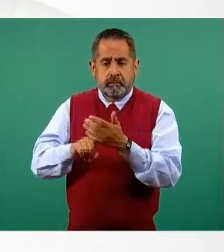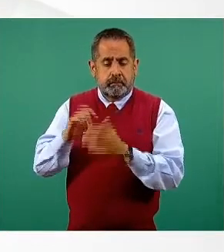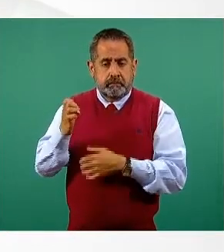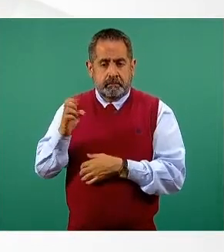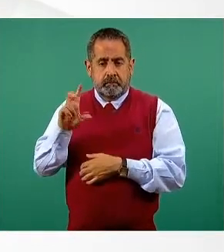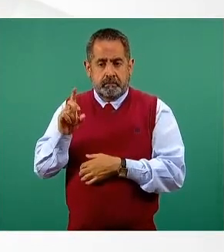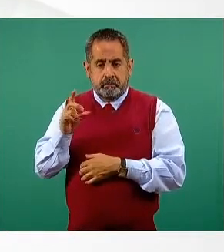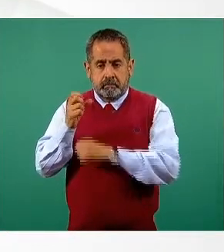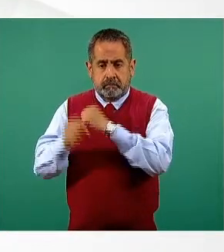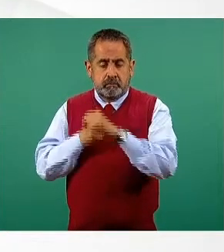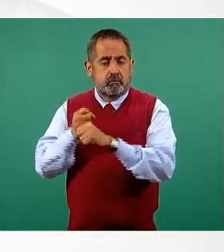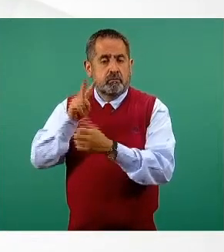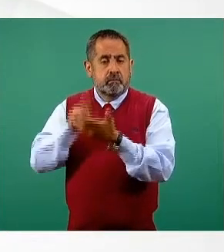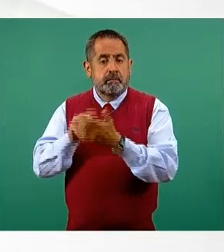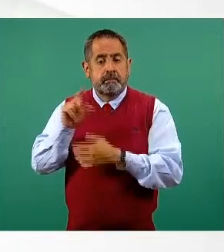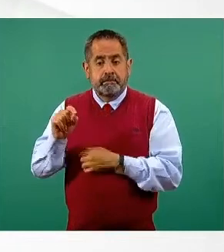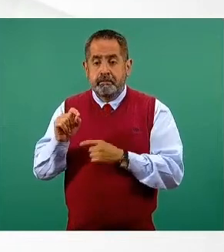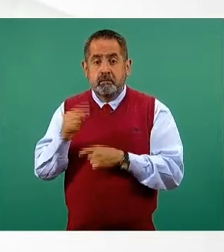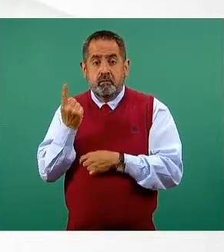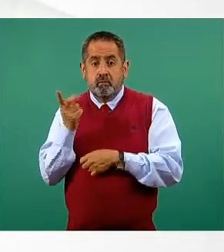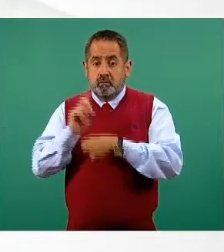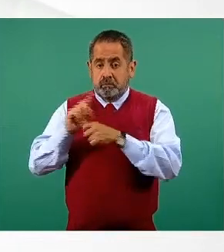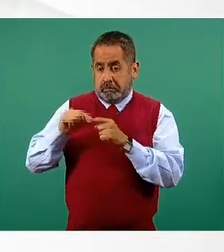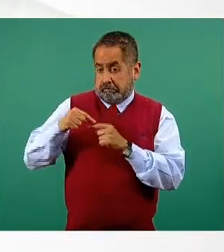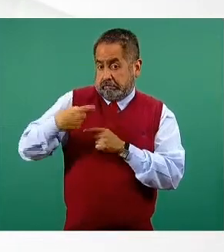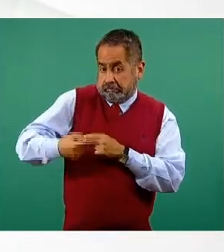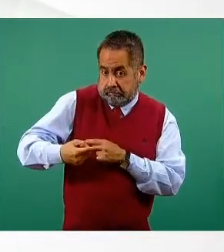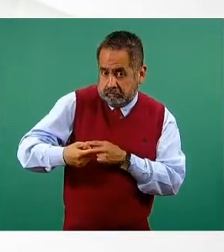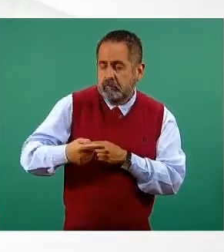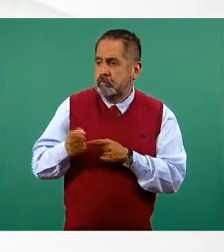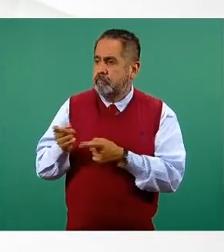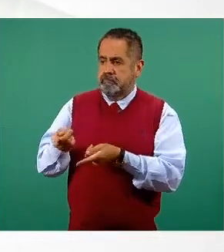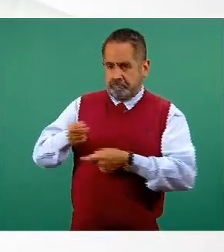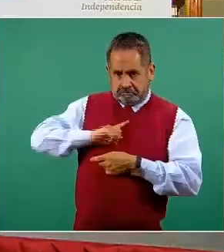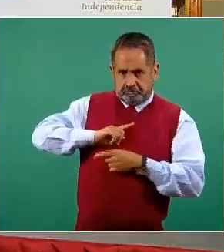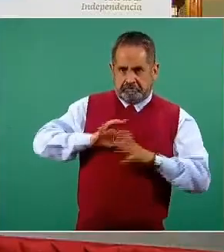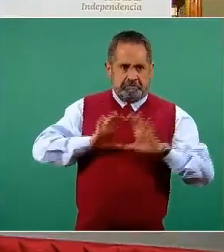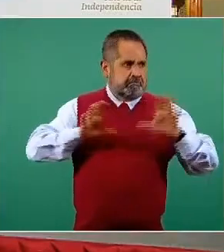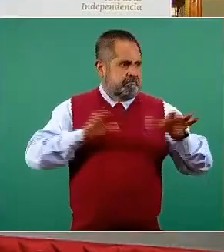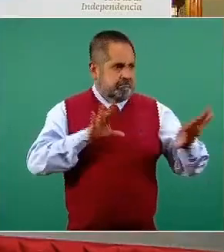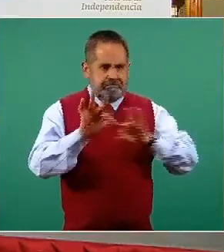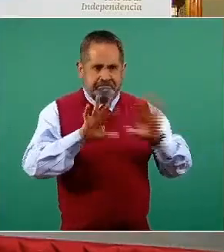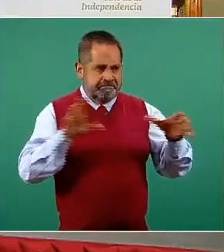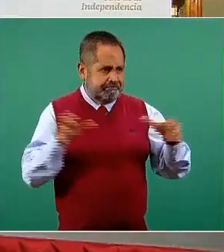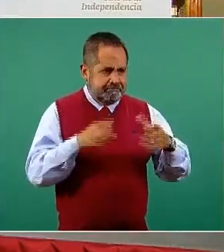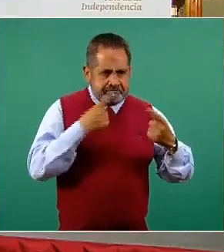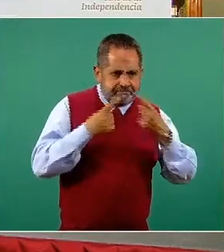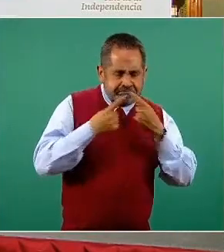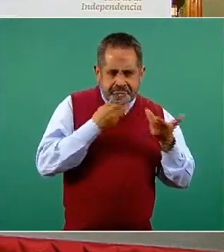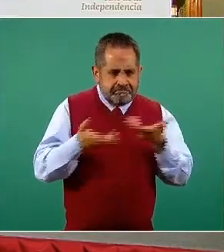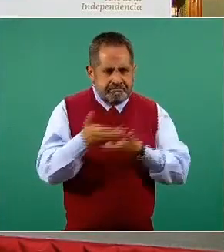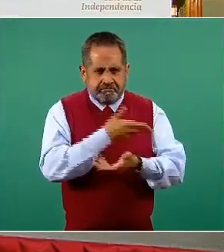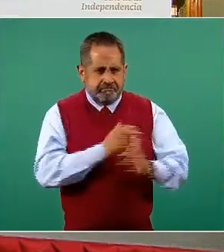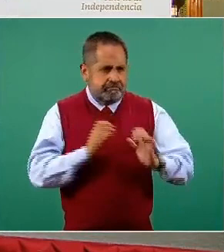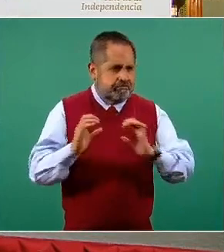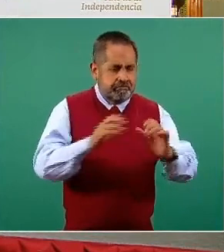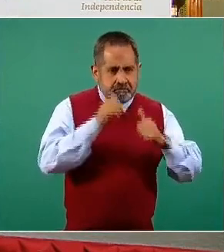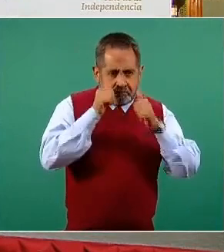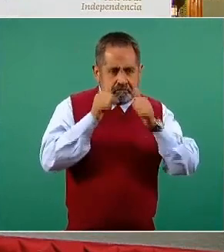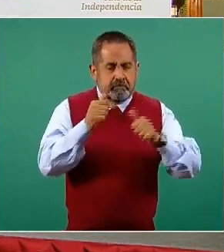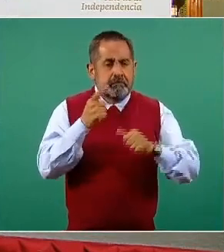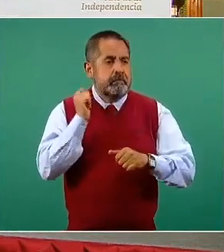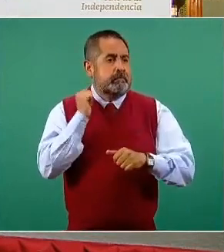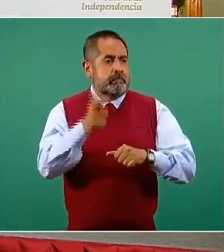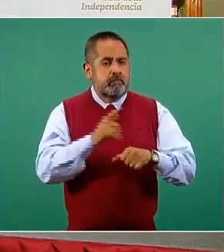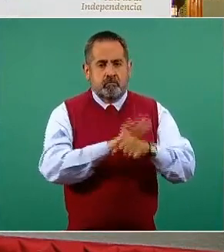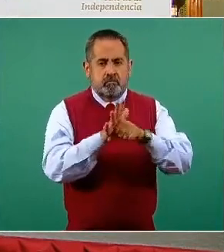del 2020. Nosotros al día siguiente fue el primer grupo colegiado que formamos específicamente para la atención